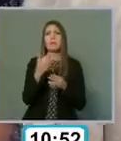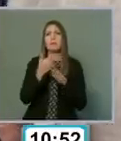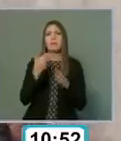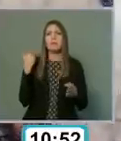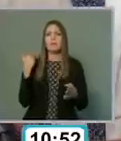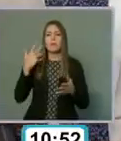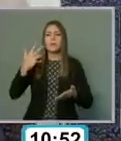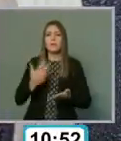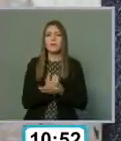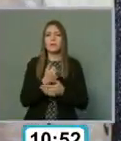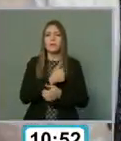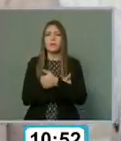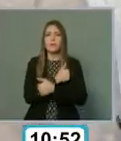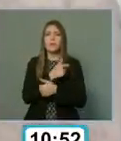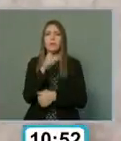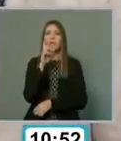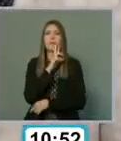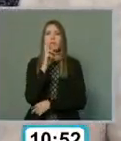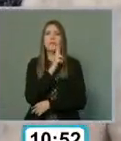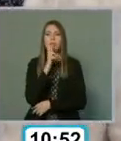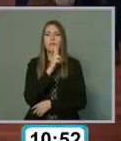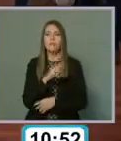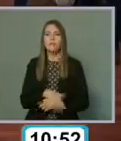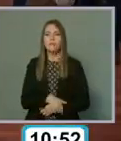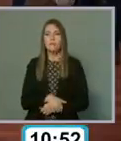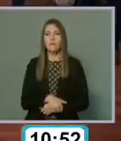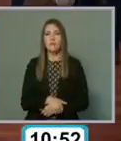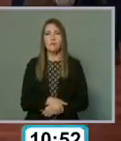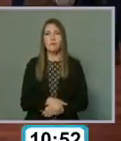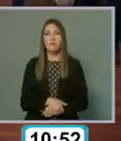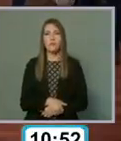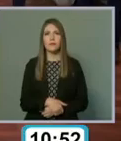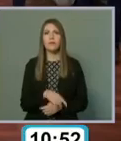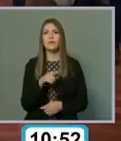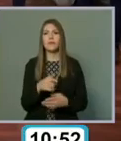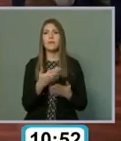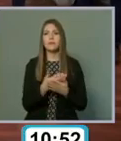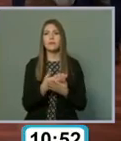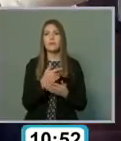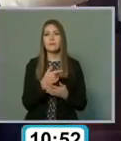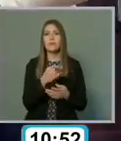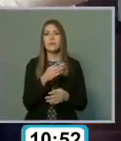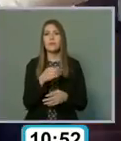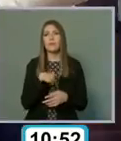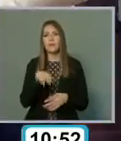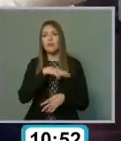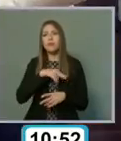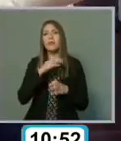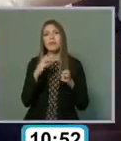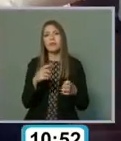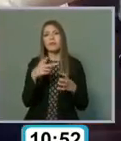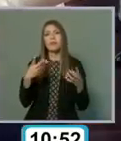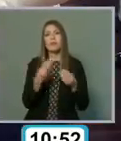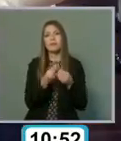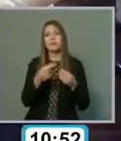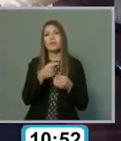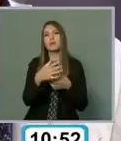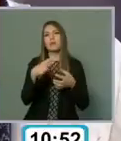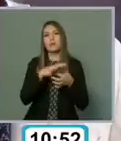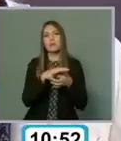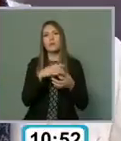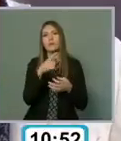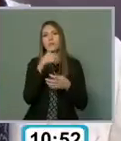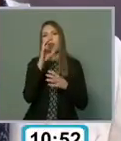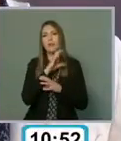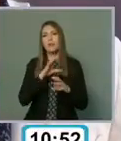ganó un concurso en Rusia, Ujú. y pues sí, y pues Banda Tierra Mojada está dentro de su repertorio. Ahora, hay un significado del por